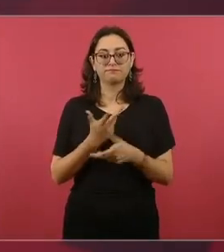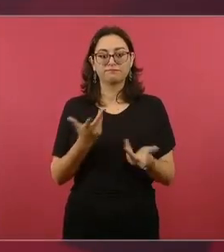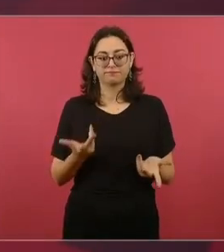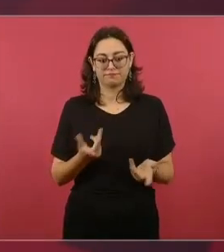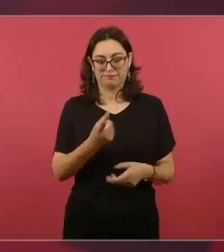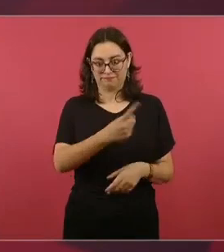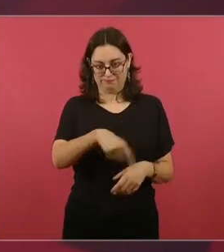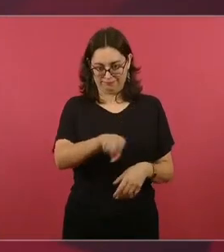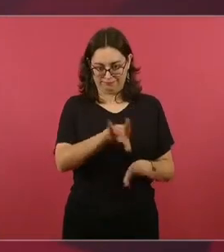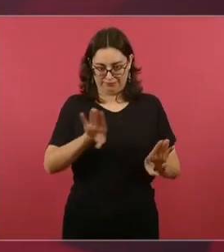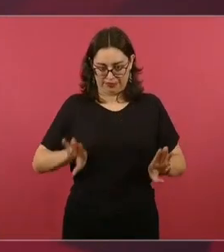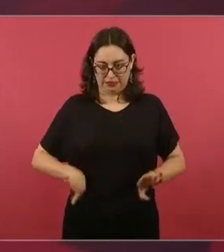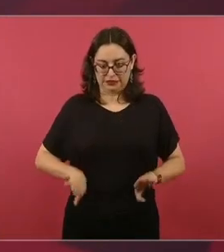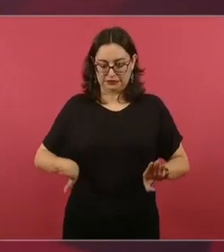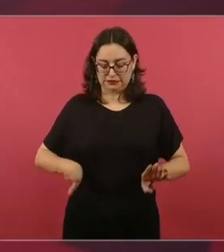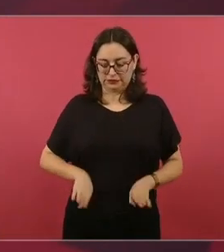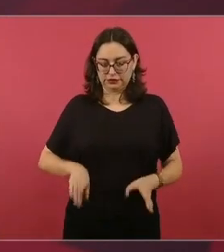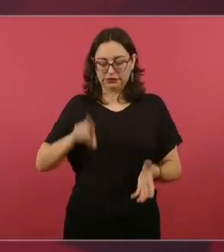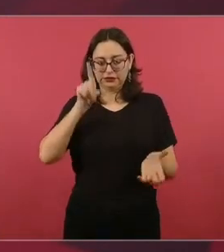su hipocresía.